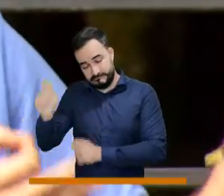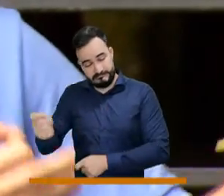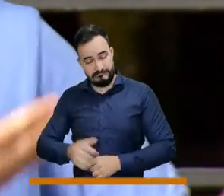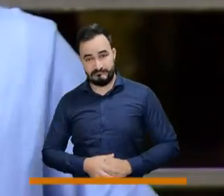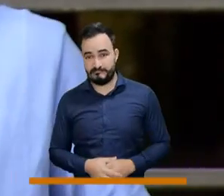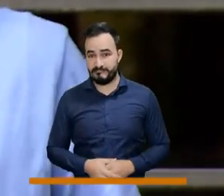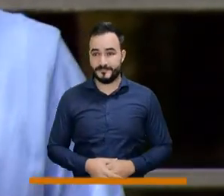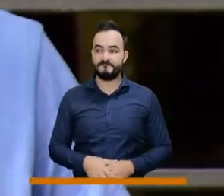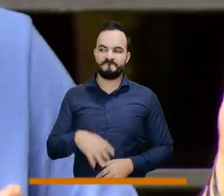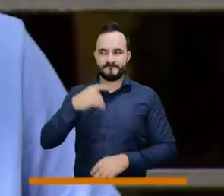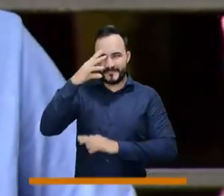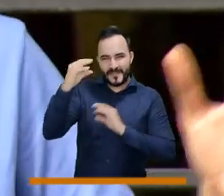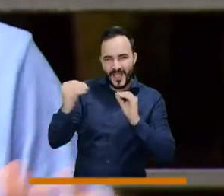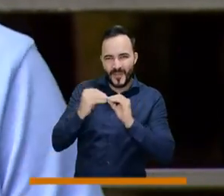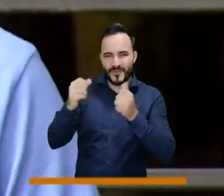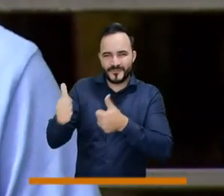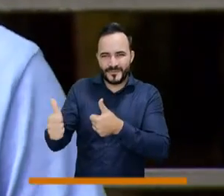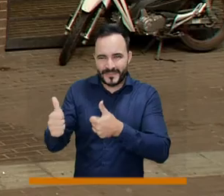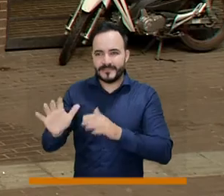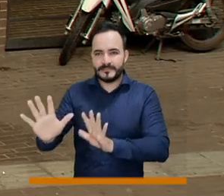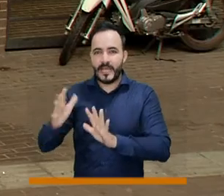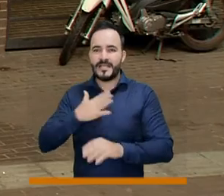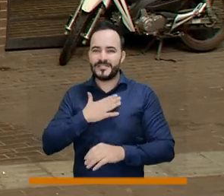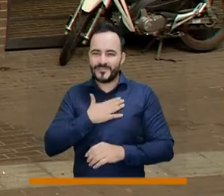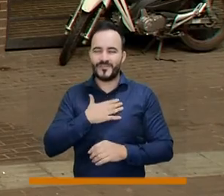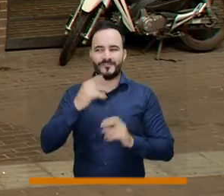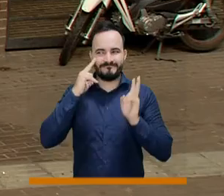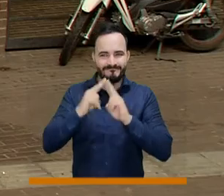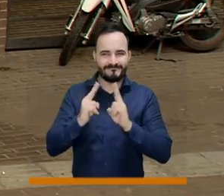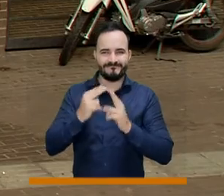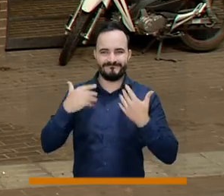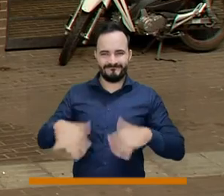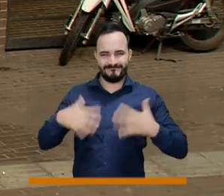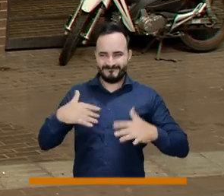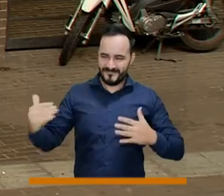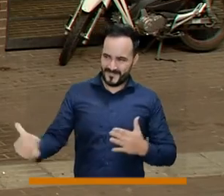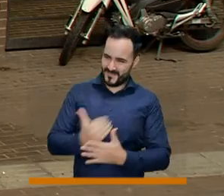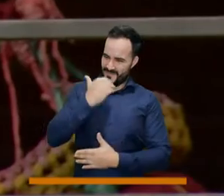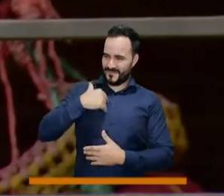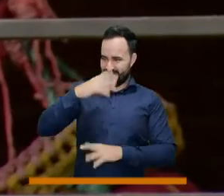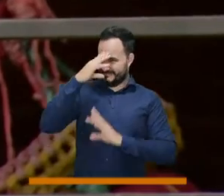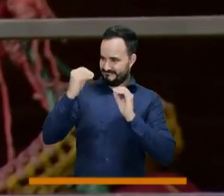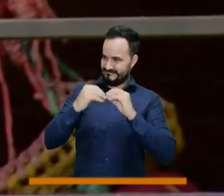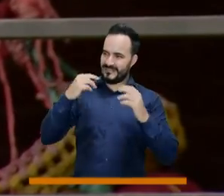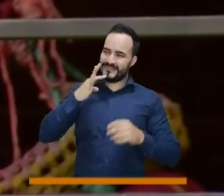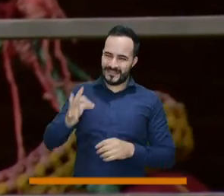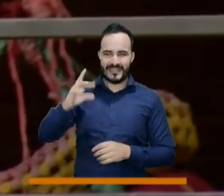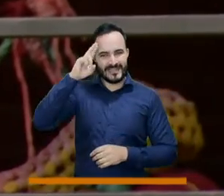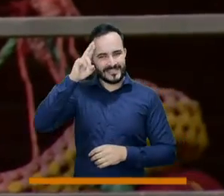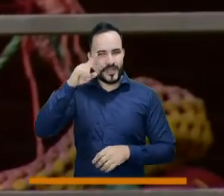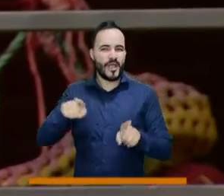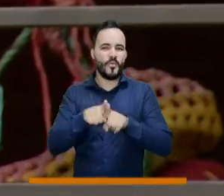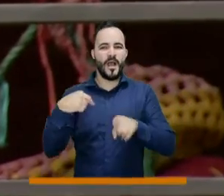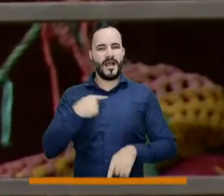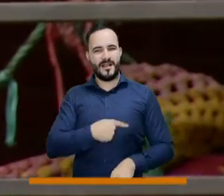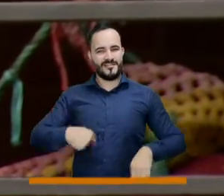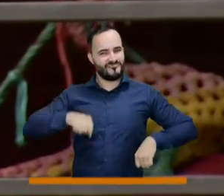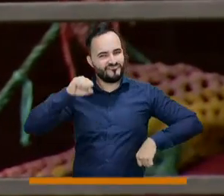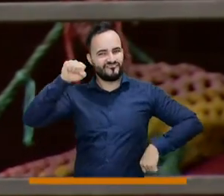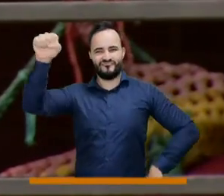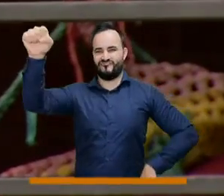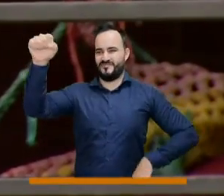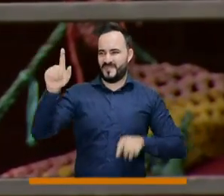esto es un trabajo heroico que merece todo nuestro reconocimiento. Yo coincido con usted, acabo de conocer mis nuevas héroes de